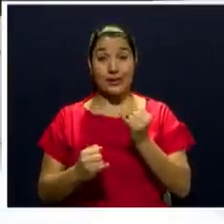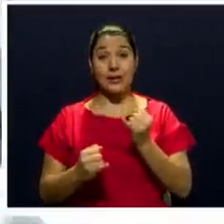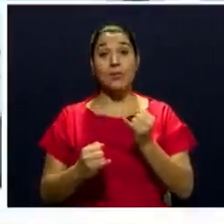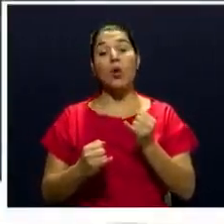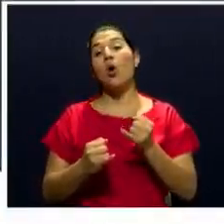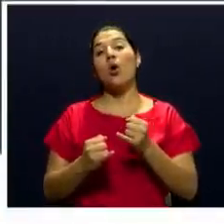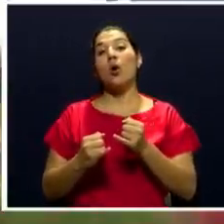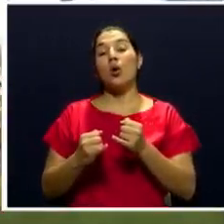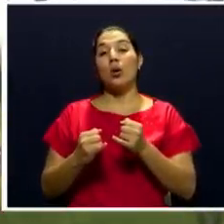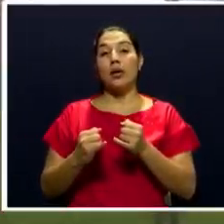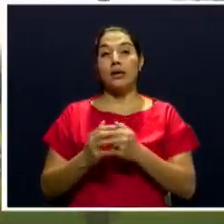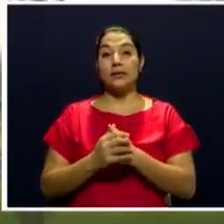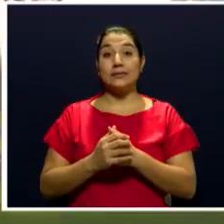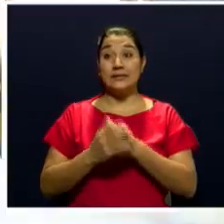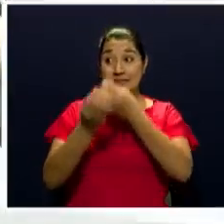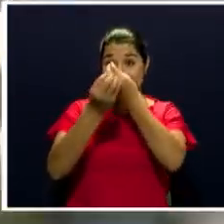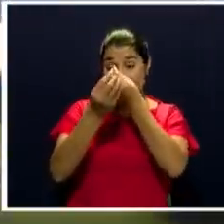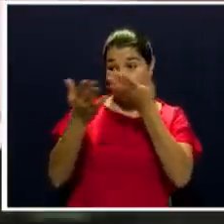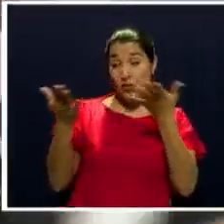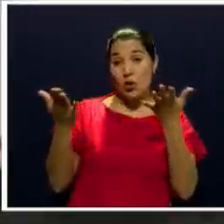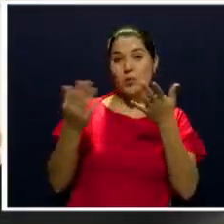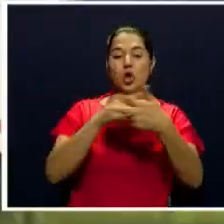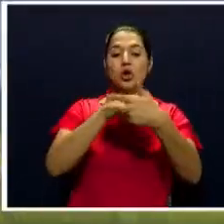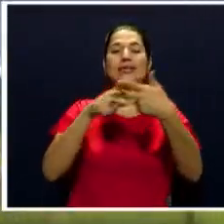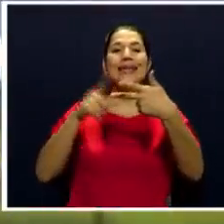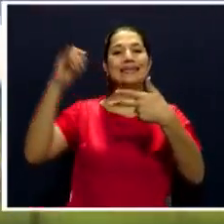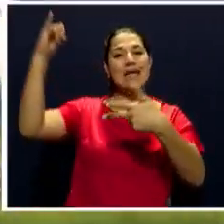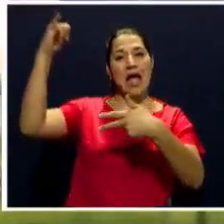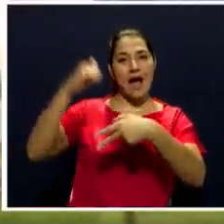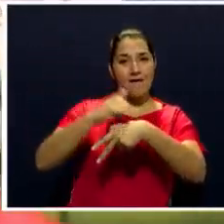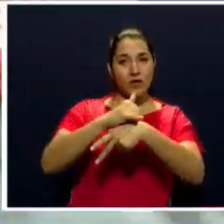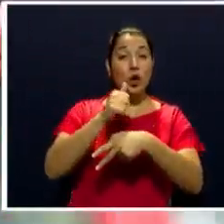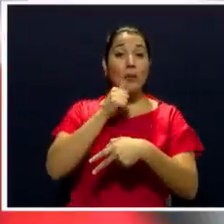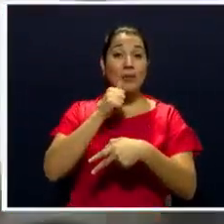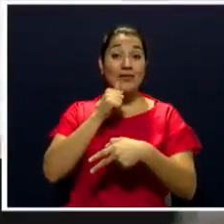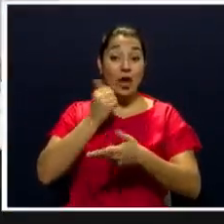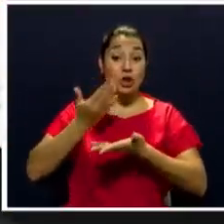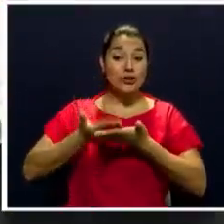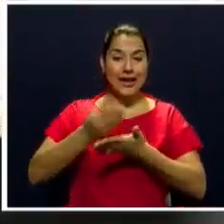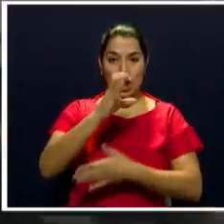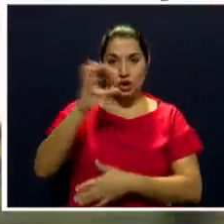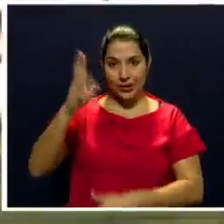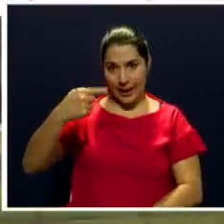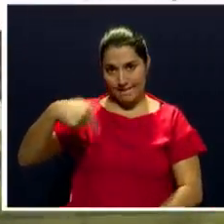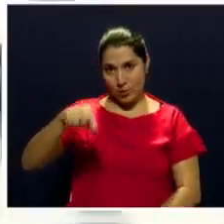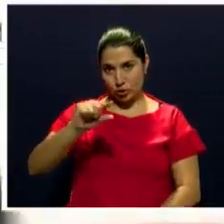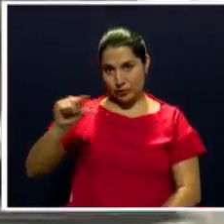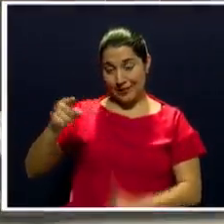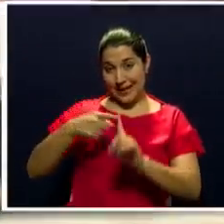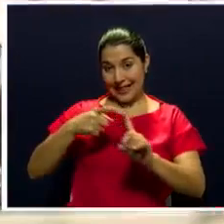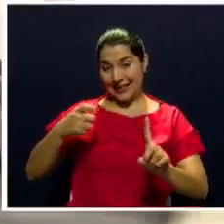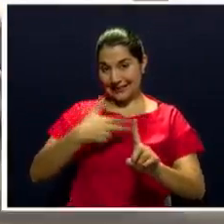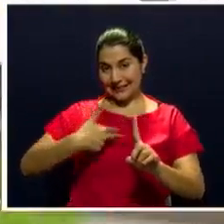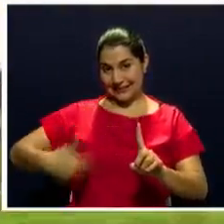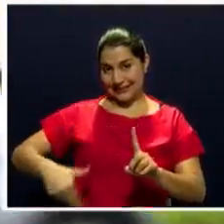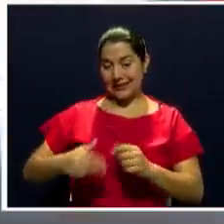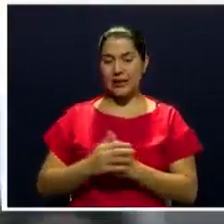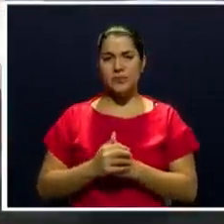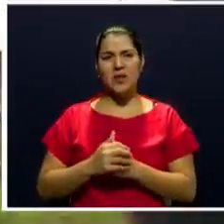Social costarricense informó sobre los 3 aviones que llegarán al país la próxima semana proveniente de China. Y tras